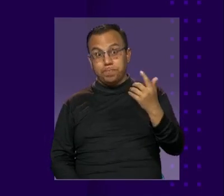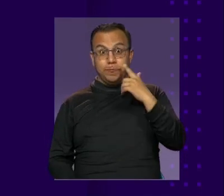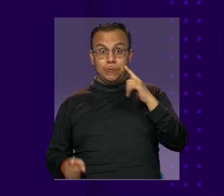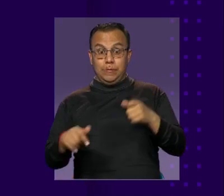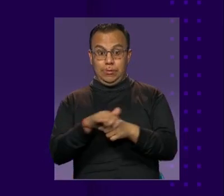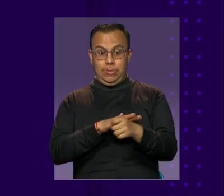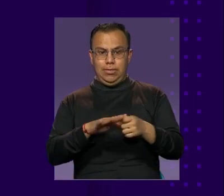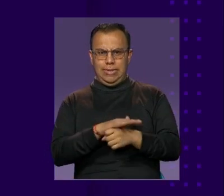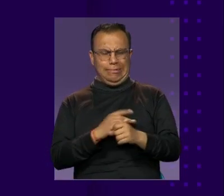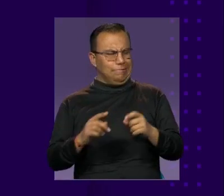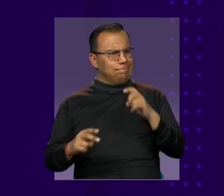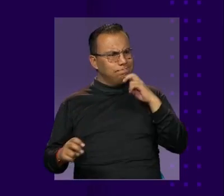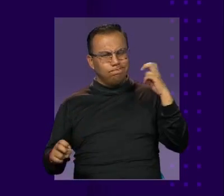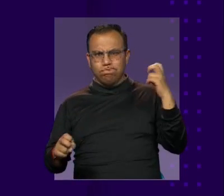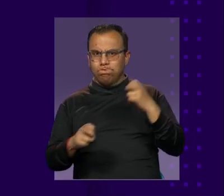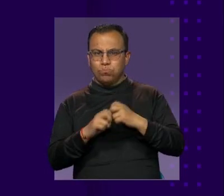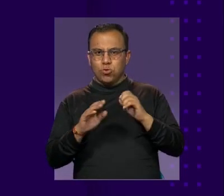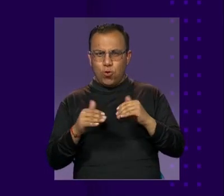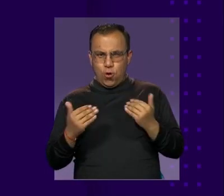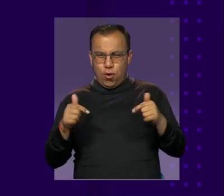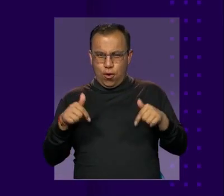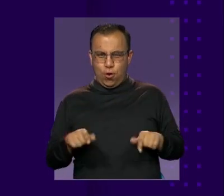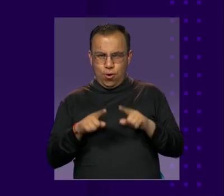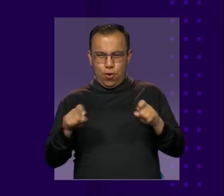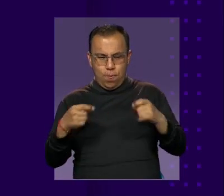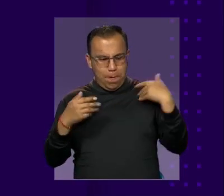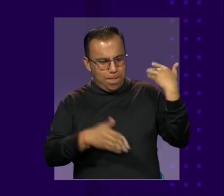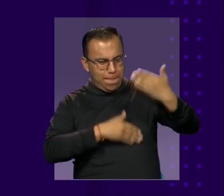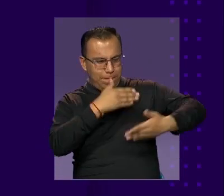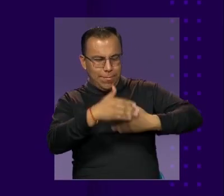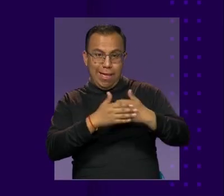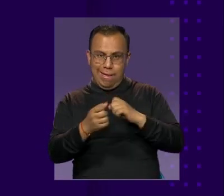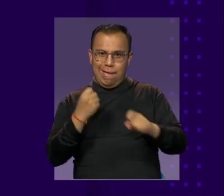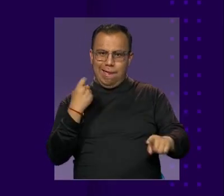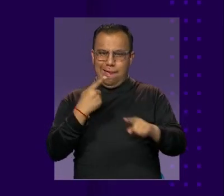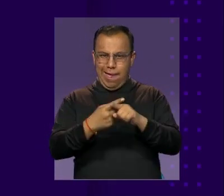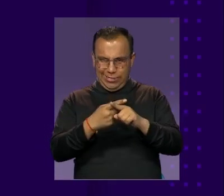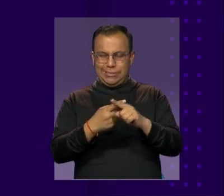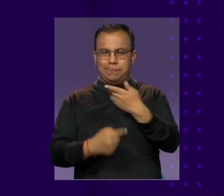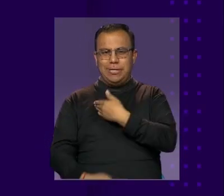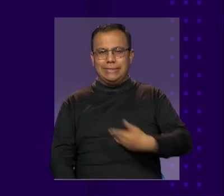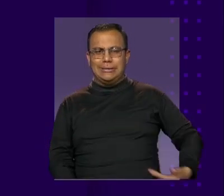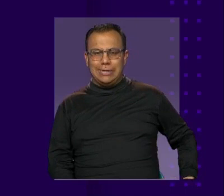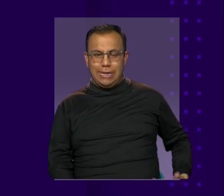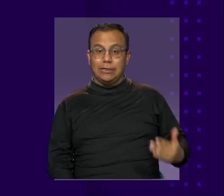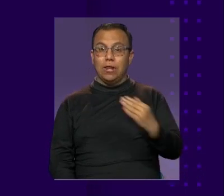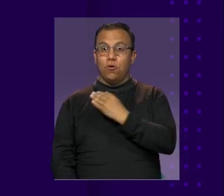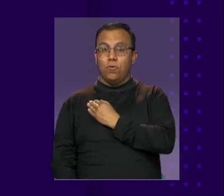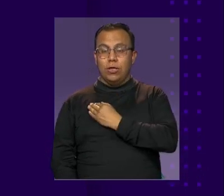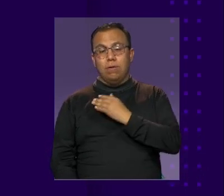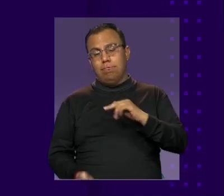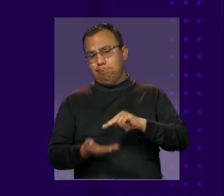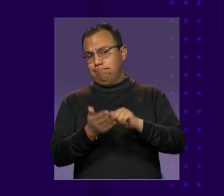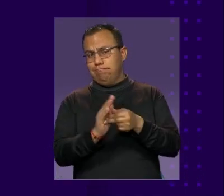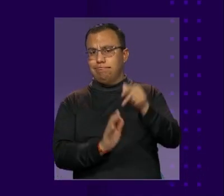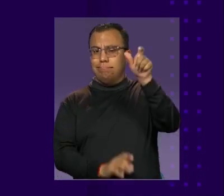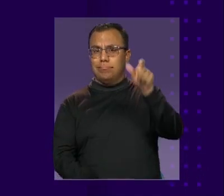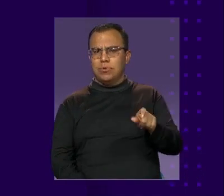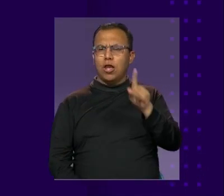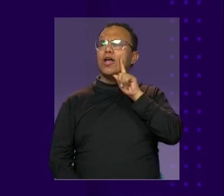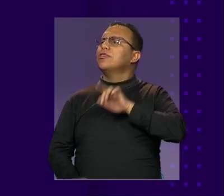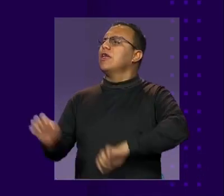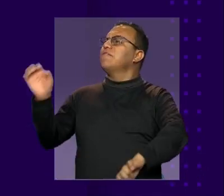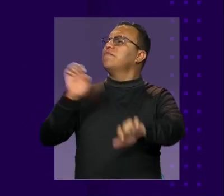casos tan complejos como el que se adelanta en contra del expresidente Álvaro Uribe, ha actuado prácticamente como